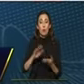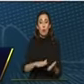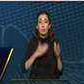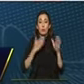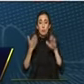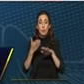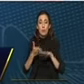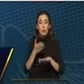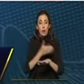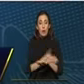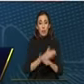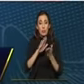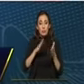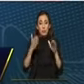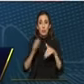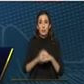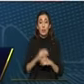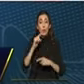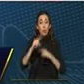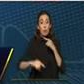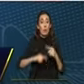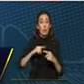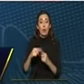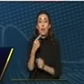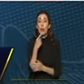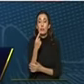tempranamente. Cuando decía,